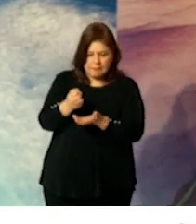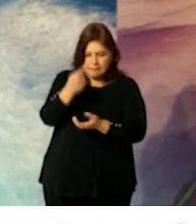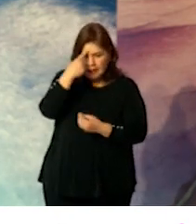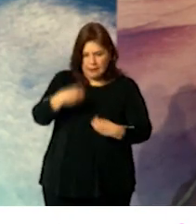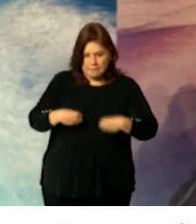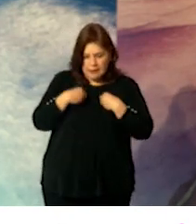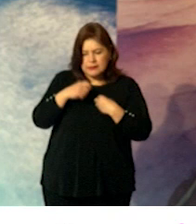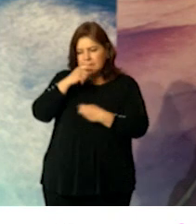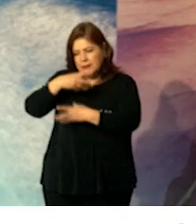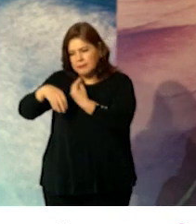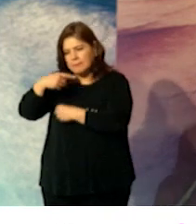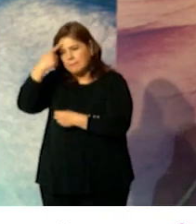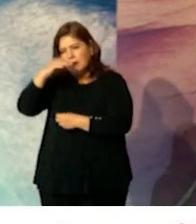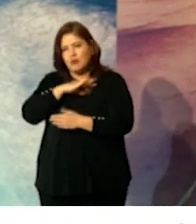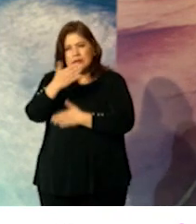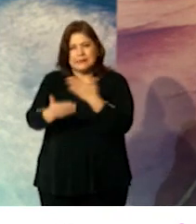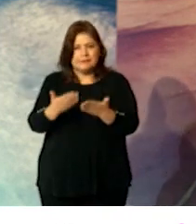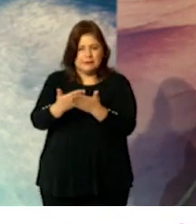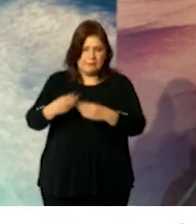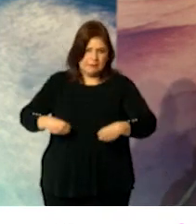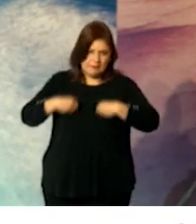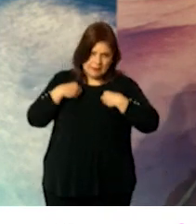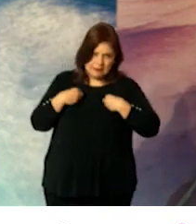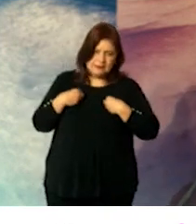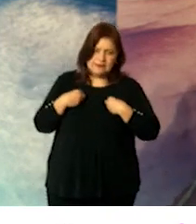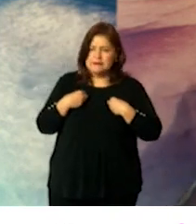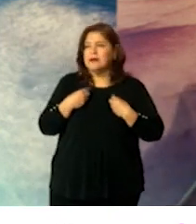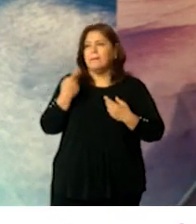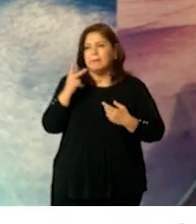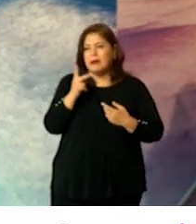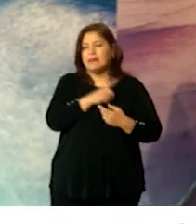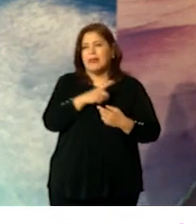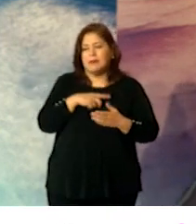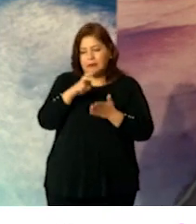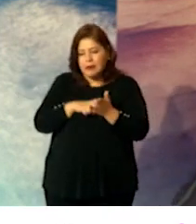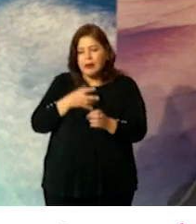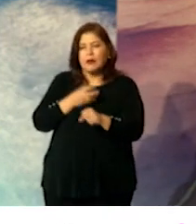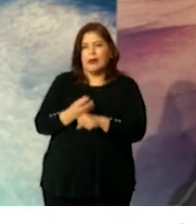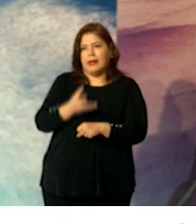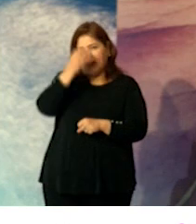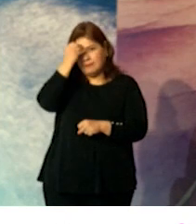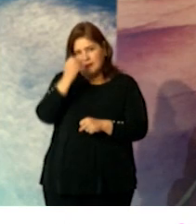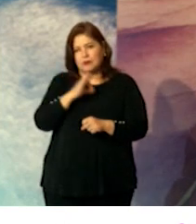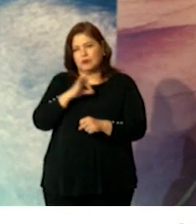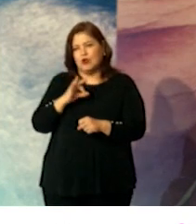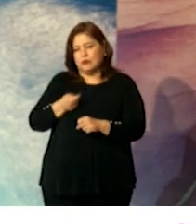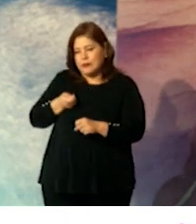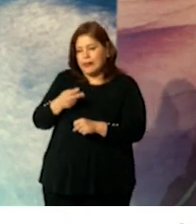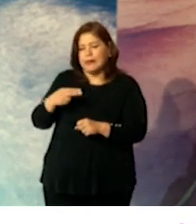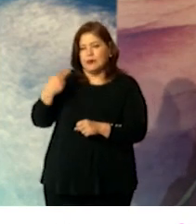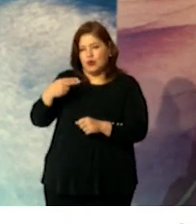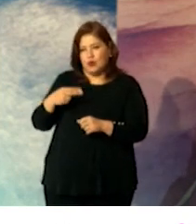de la economía para estar al servicio de la vida, y creo que todo eso pues es un reaprendizaje y qué bueno que se renombre las